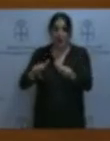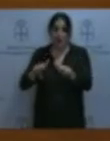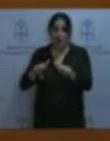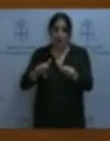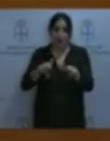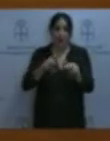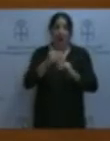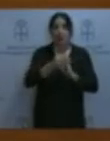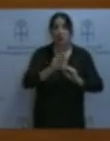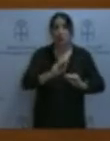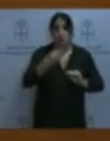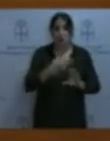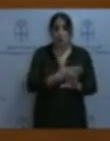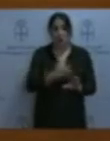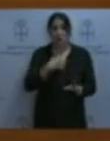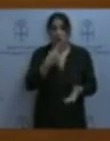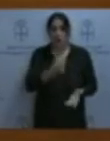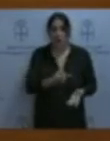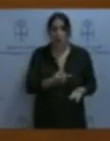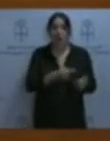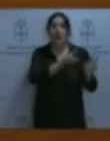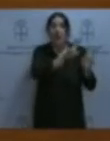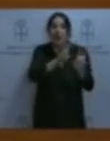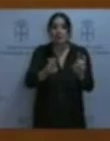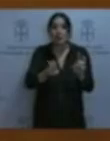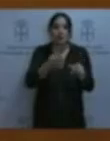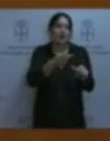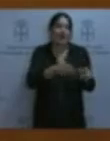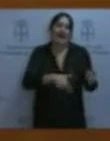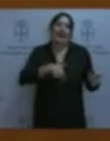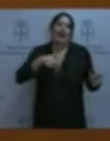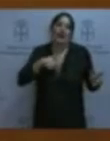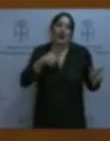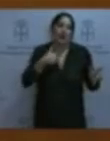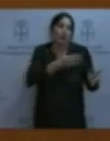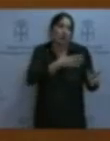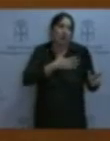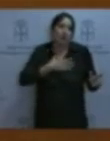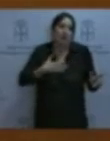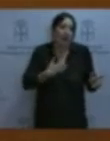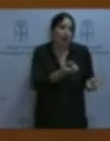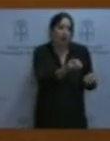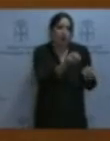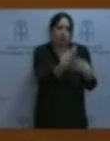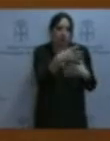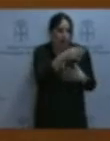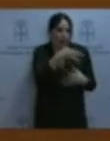de la fábrica de armas que le comentaba anteriormente. Estos son básicamente los aspectos que me gustaría que tocara en